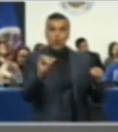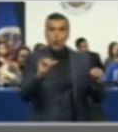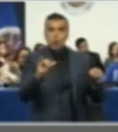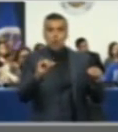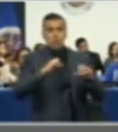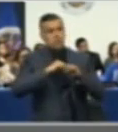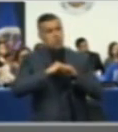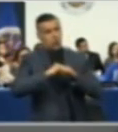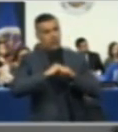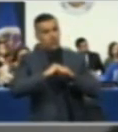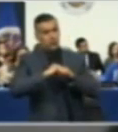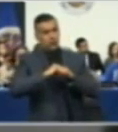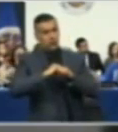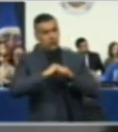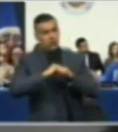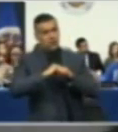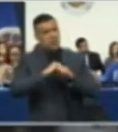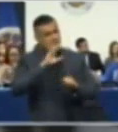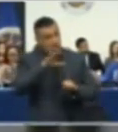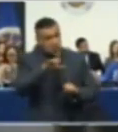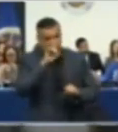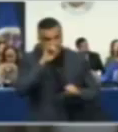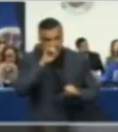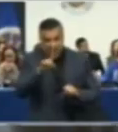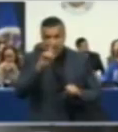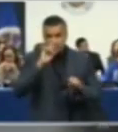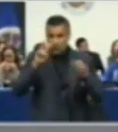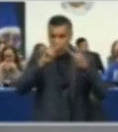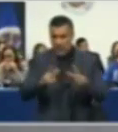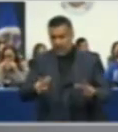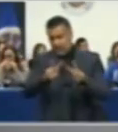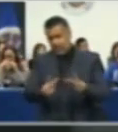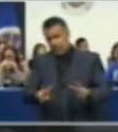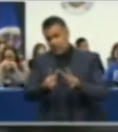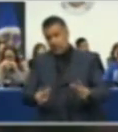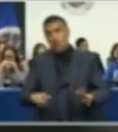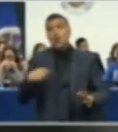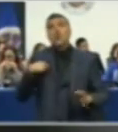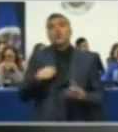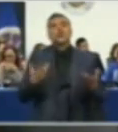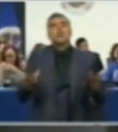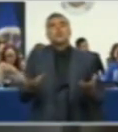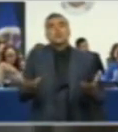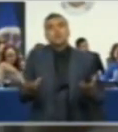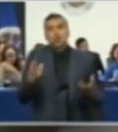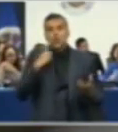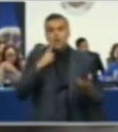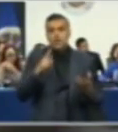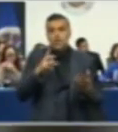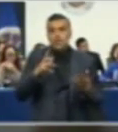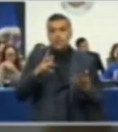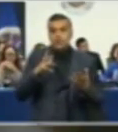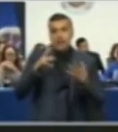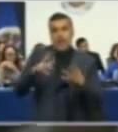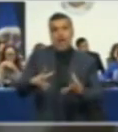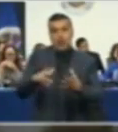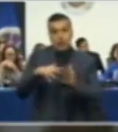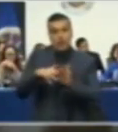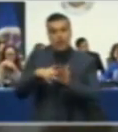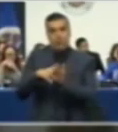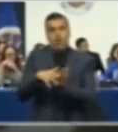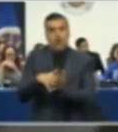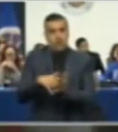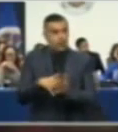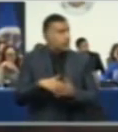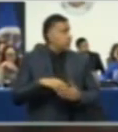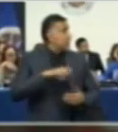protección cuando en realidad, si uno lo analiza bien, lo que hacemos es dejarlos más vulnerables. Mi hija